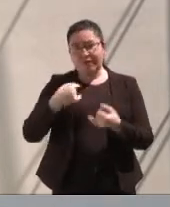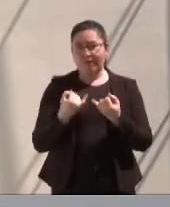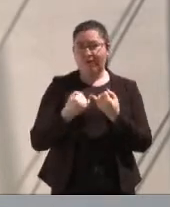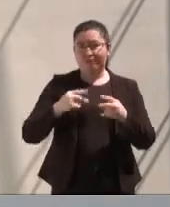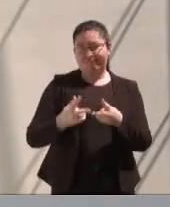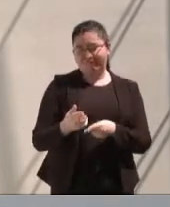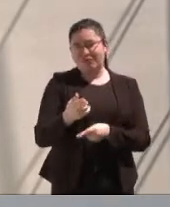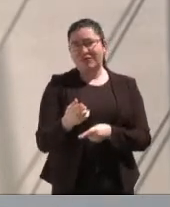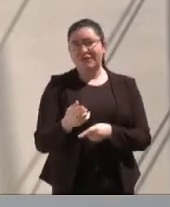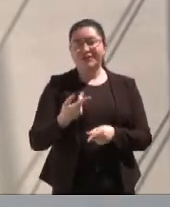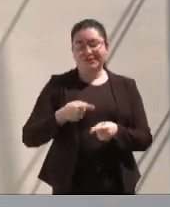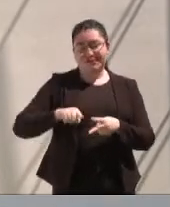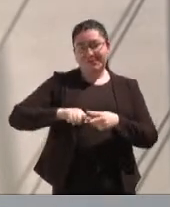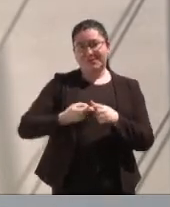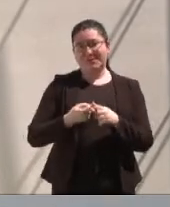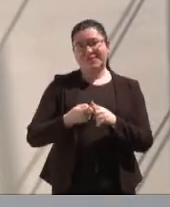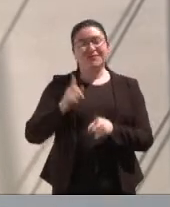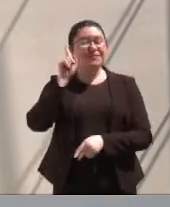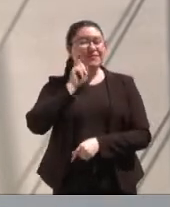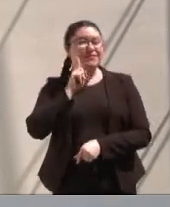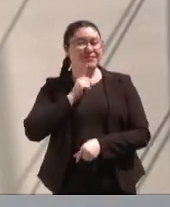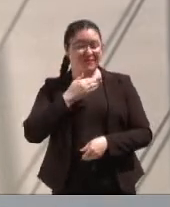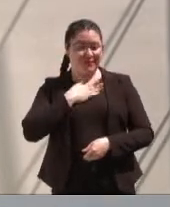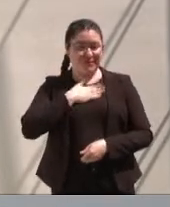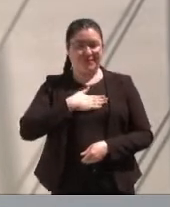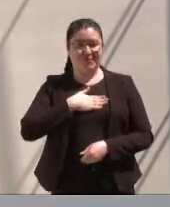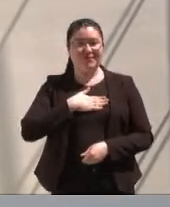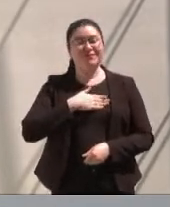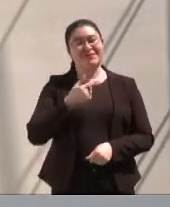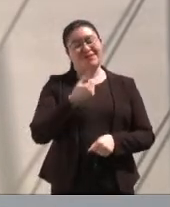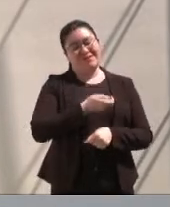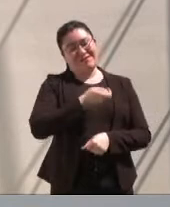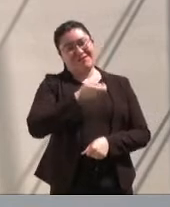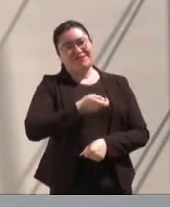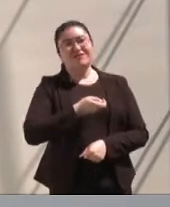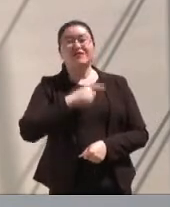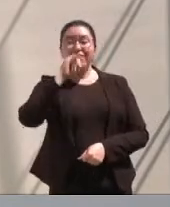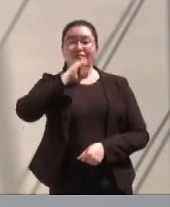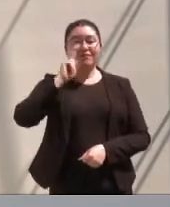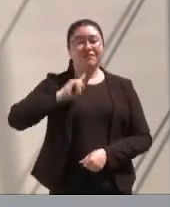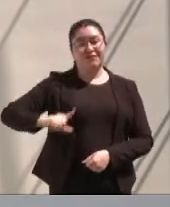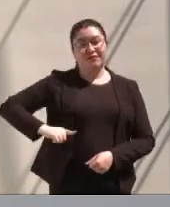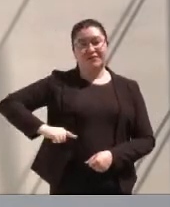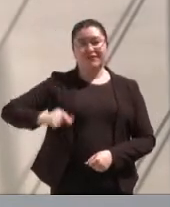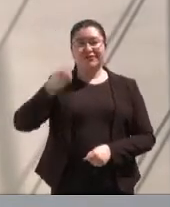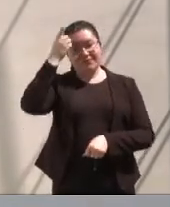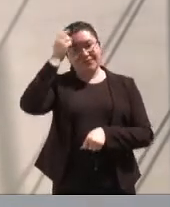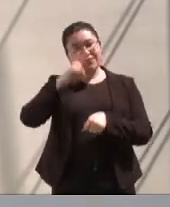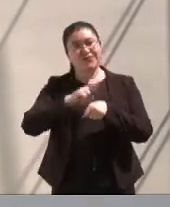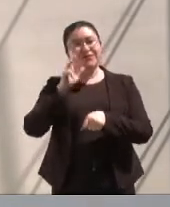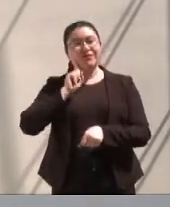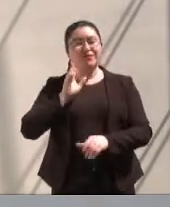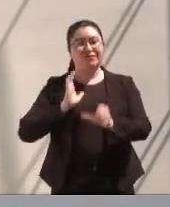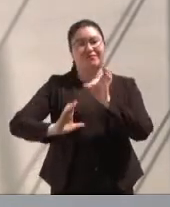las Mujeres. Desde aquí le mandamos un saludo a la jefa de gobierno, la doctora Claudia Sheinbaum.